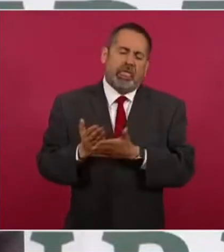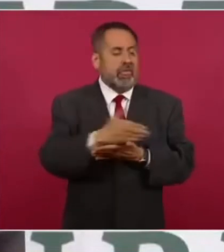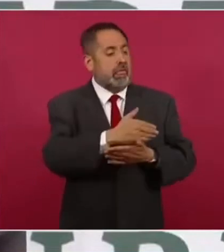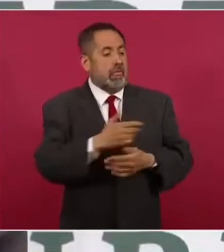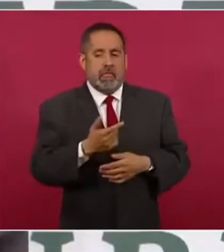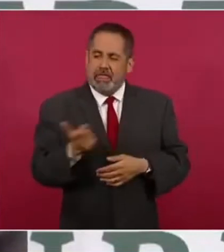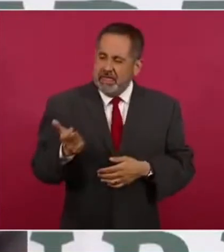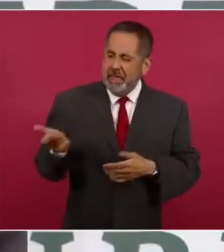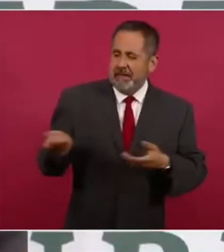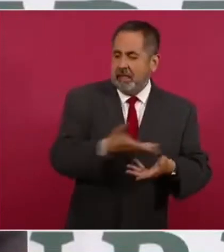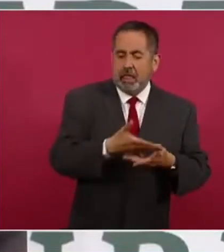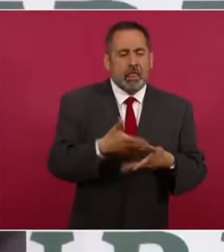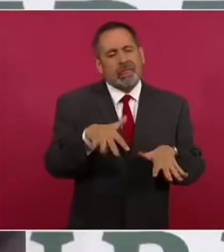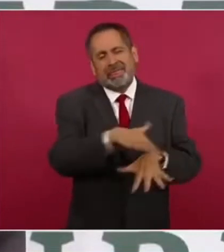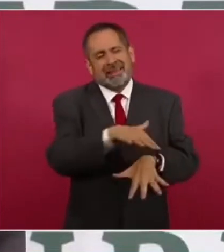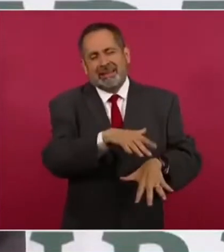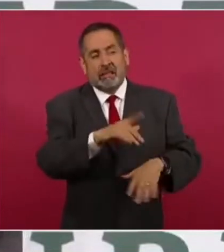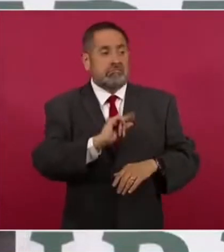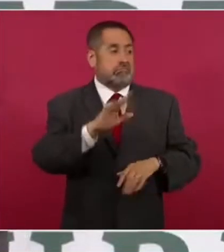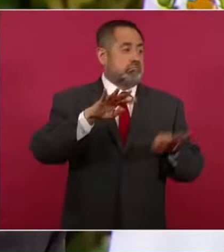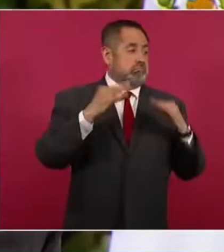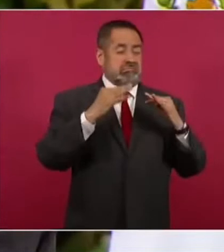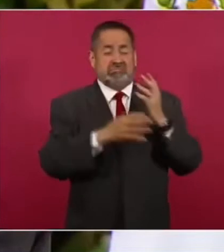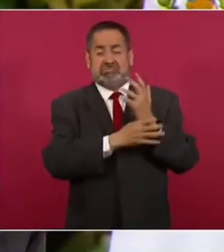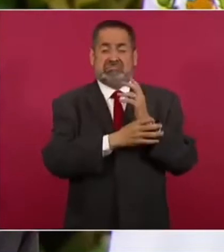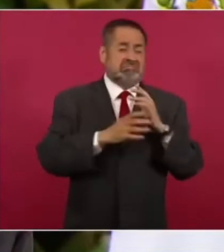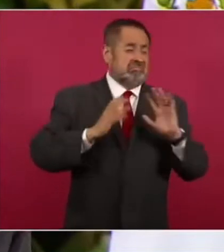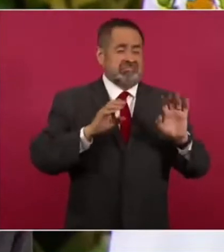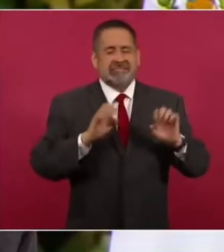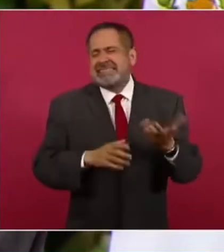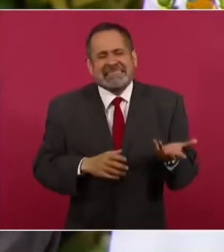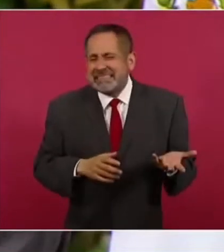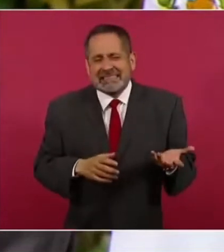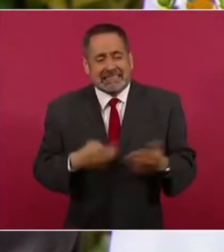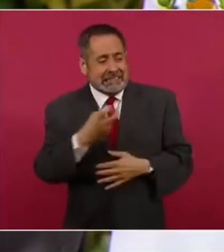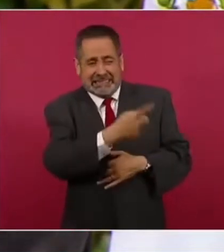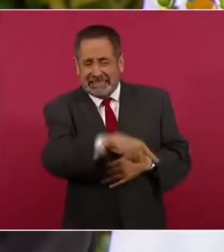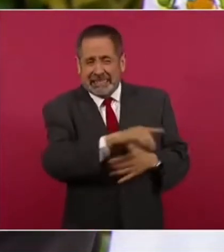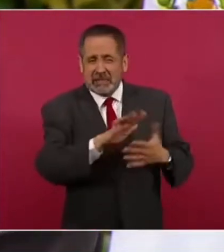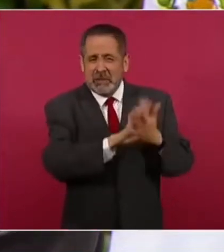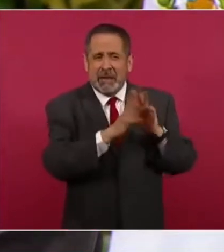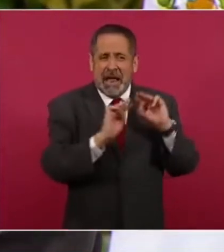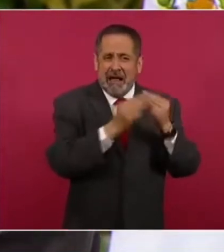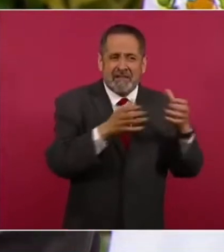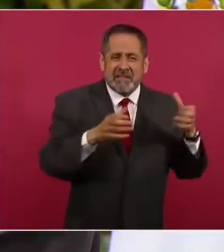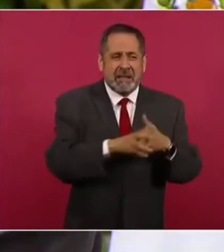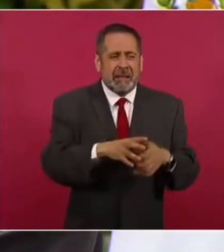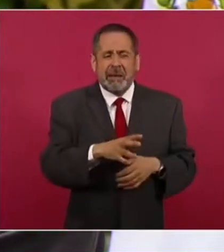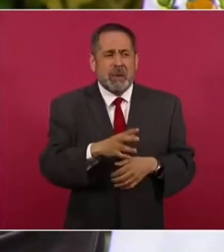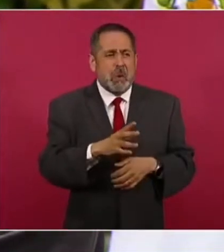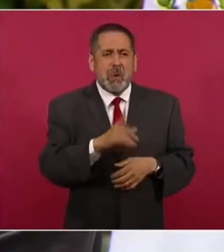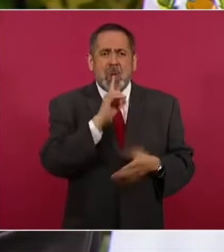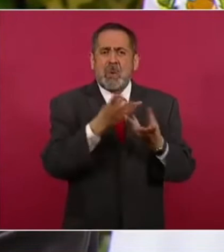fama o lujo barato. Como es sabido, la búsqueda de esos placeres momentáneos o